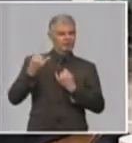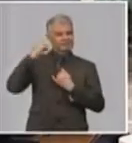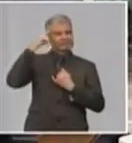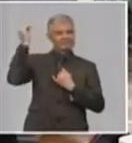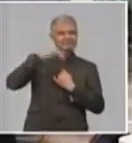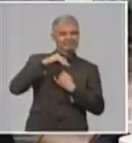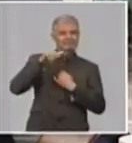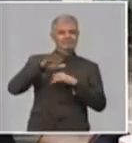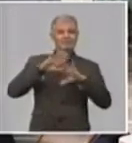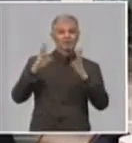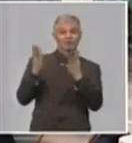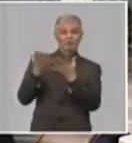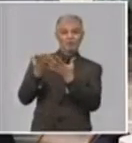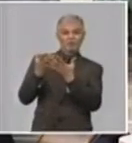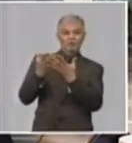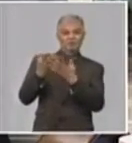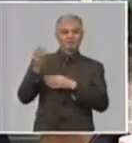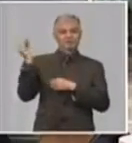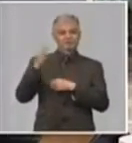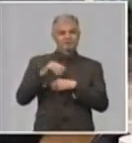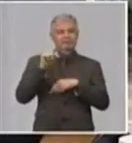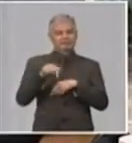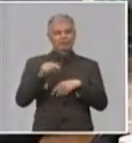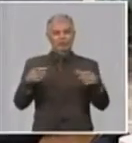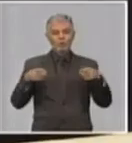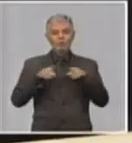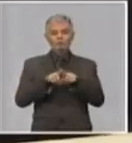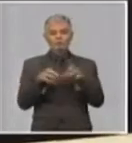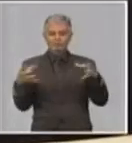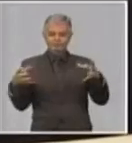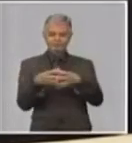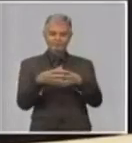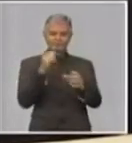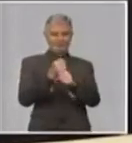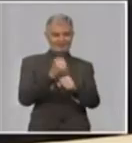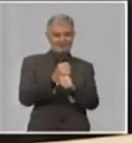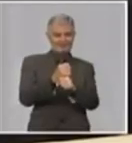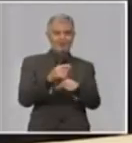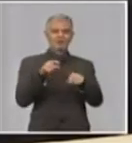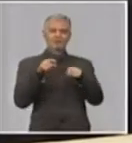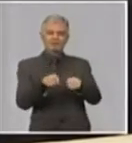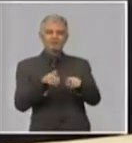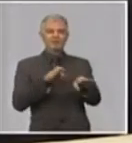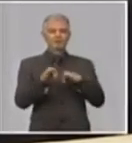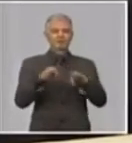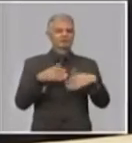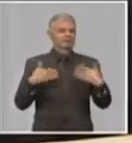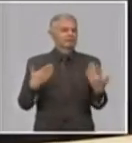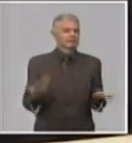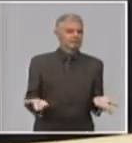pues ha puesto en vilo a todo el mundo, y junto con su equipo de trabajo también ha estado en función